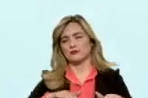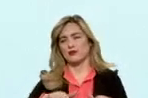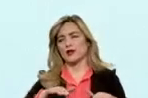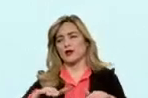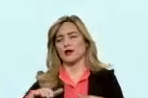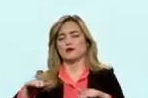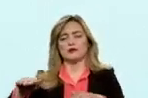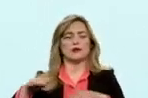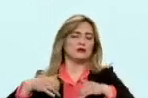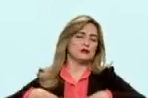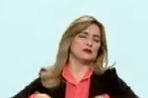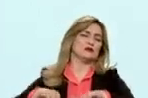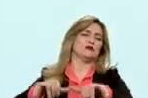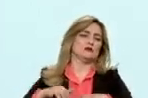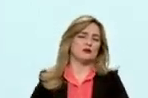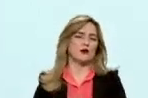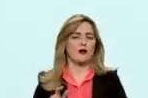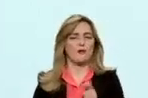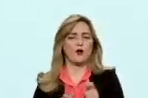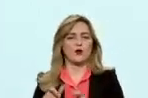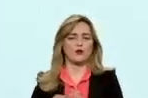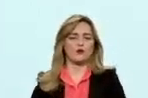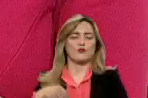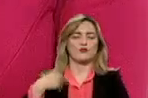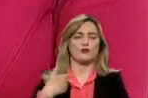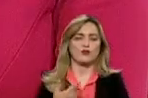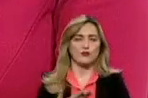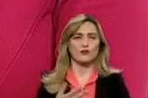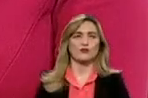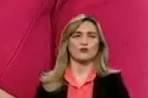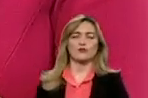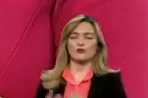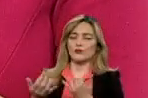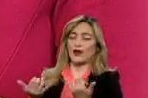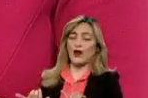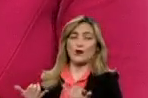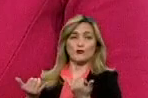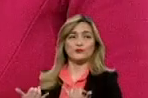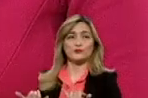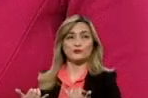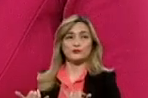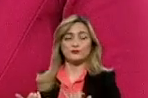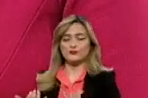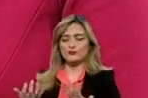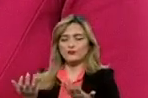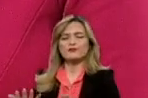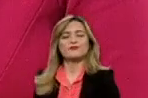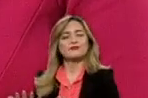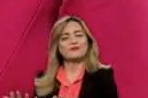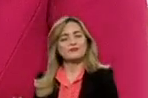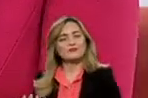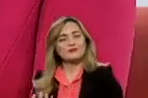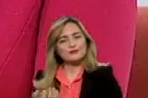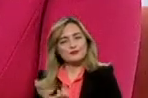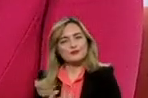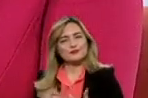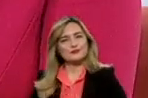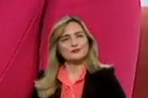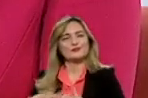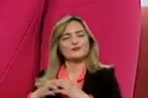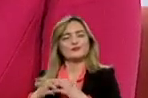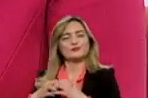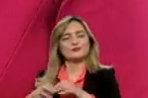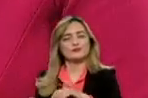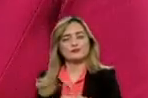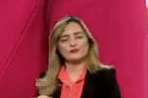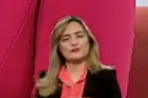posibilidades hay que seguir evitando que la gente salga. Pero si en esta etapa, Cristóbal, se supone que lo que se quiere generar obviamente es una reactivación de